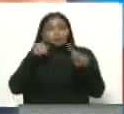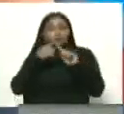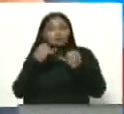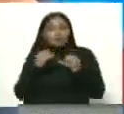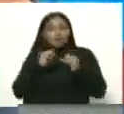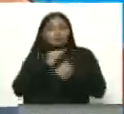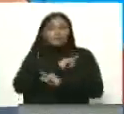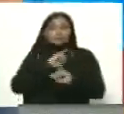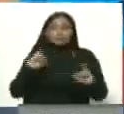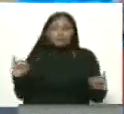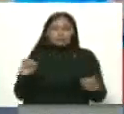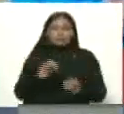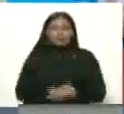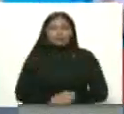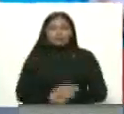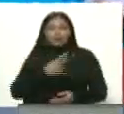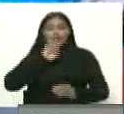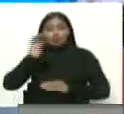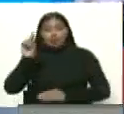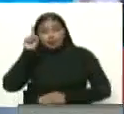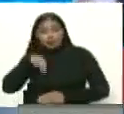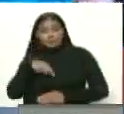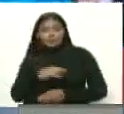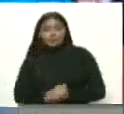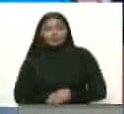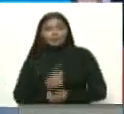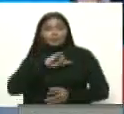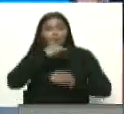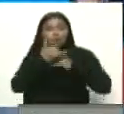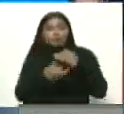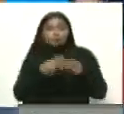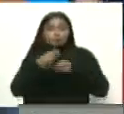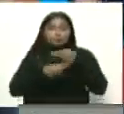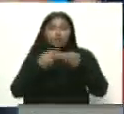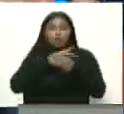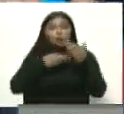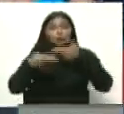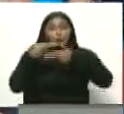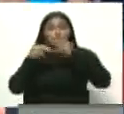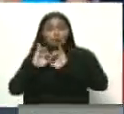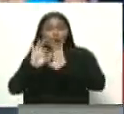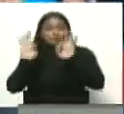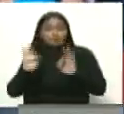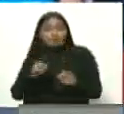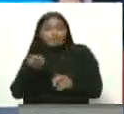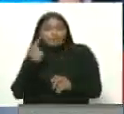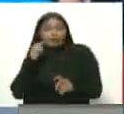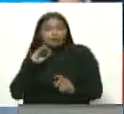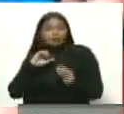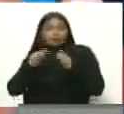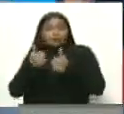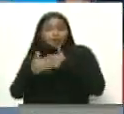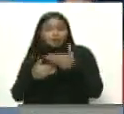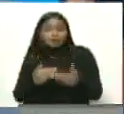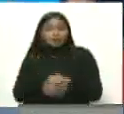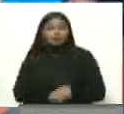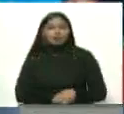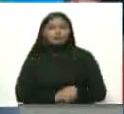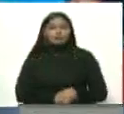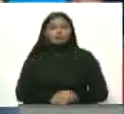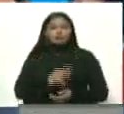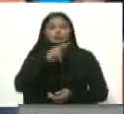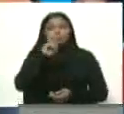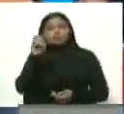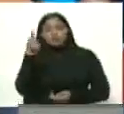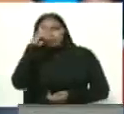la independencia, de la soberanía, de este proyecto que se está construyendo, que apenas está comenzando. Son 200 años,